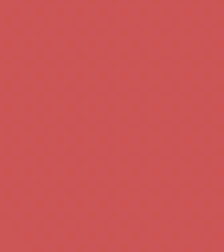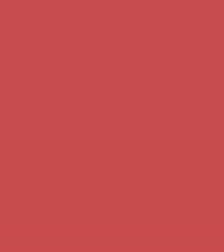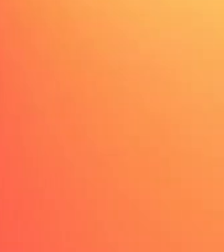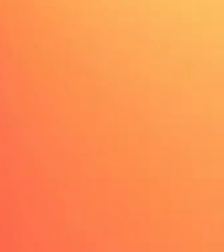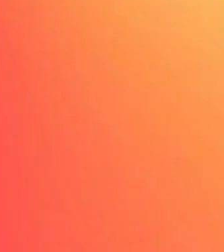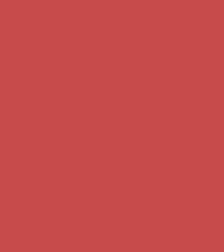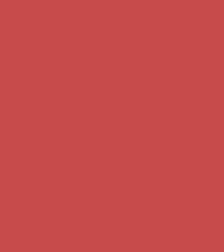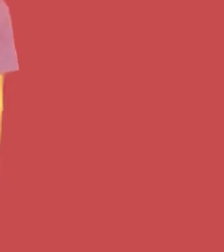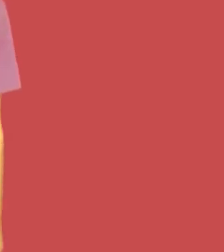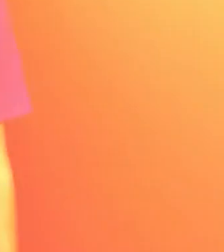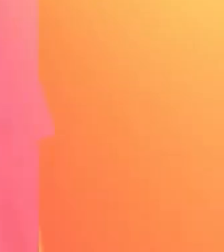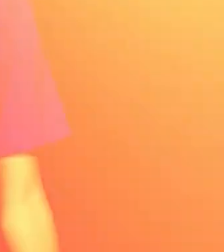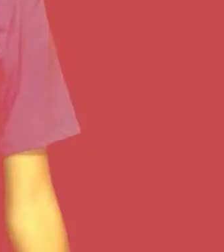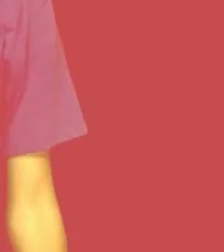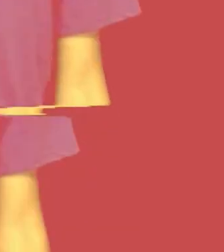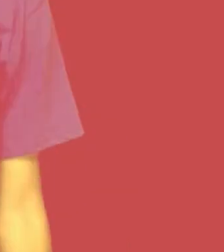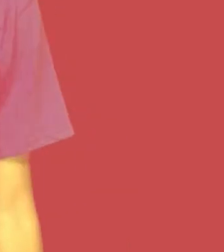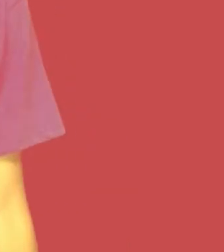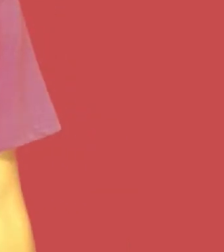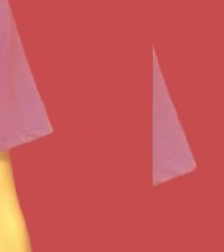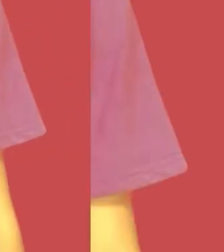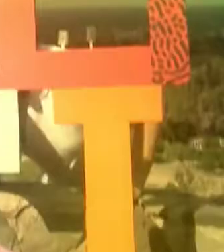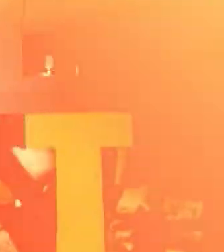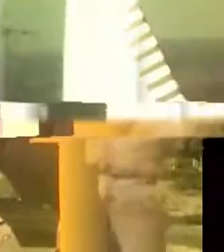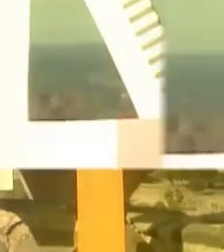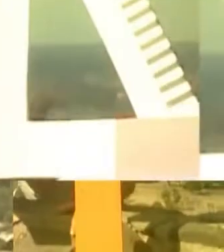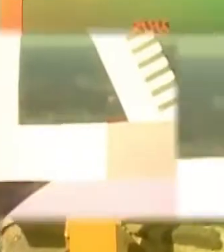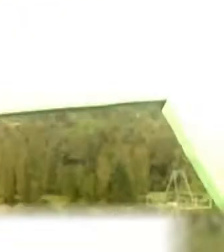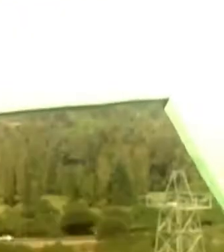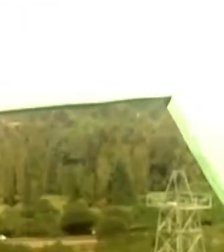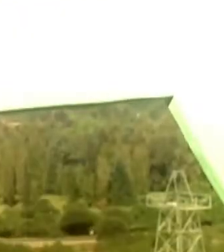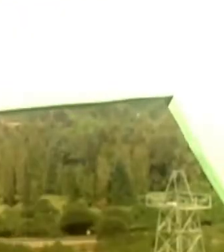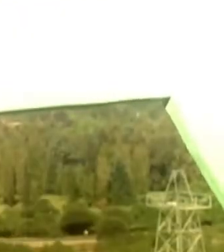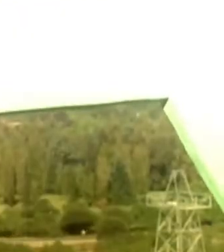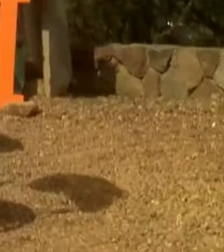somos dos. Somos dos, somos dos, somos dos, somos dos, somos todo.